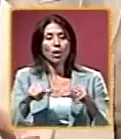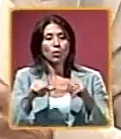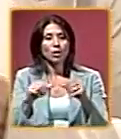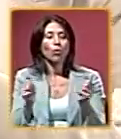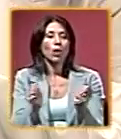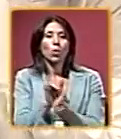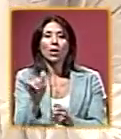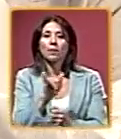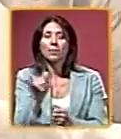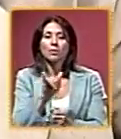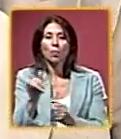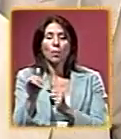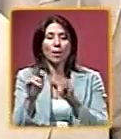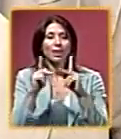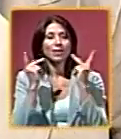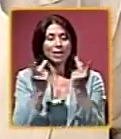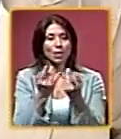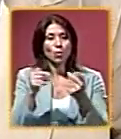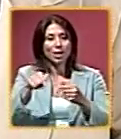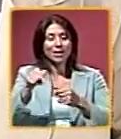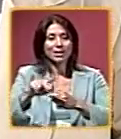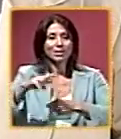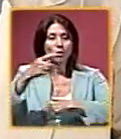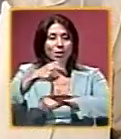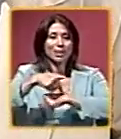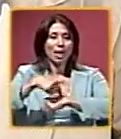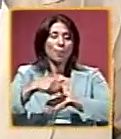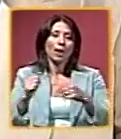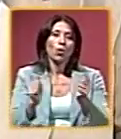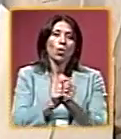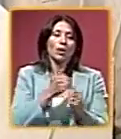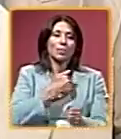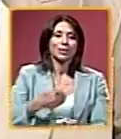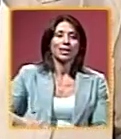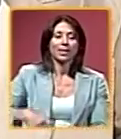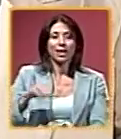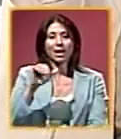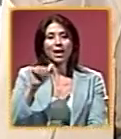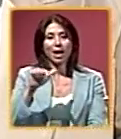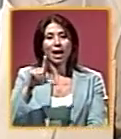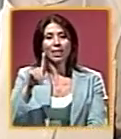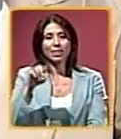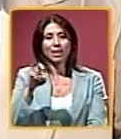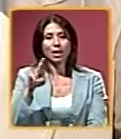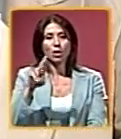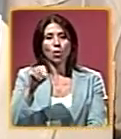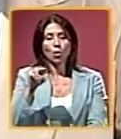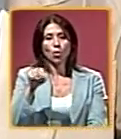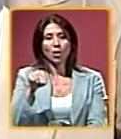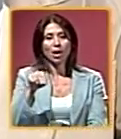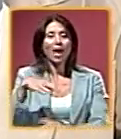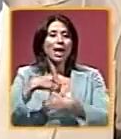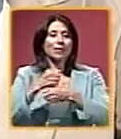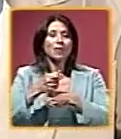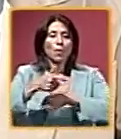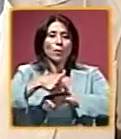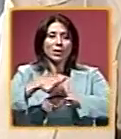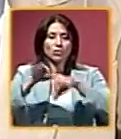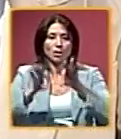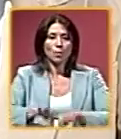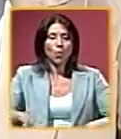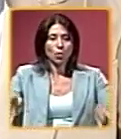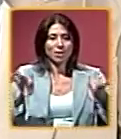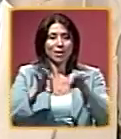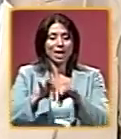PAN, en esta segunda etapa que es con el presidente Calderón. Marca momentos importantes en